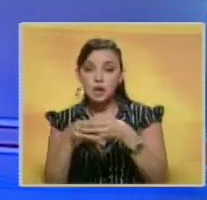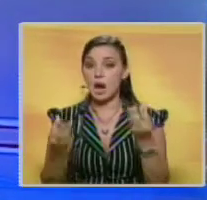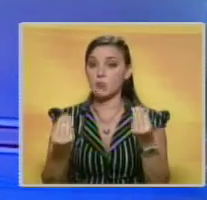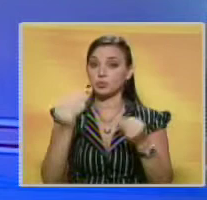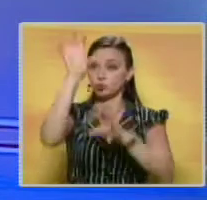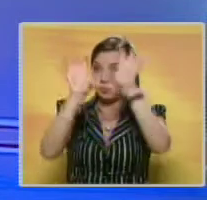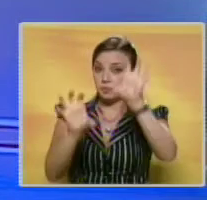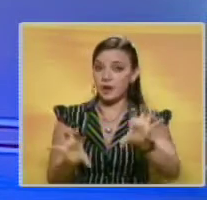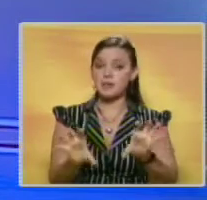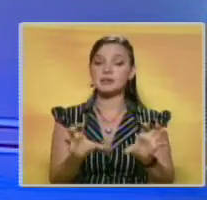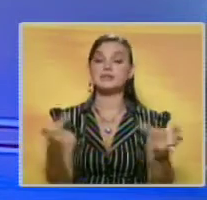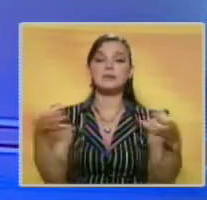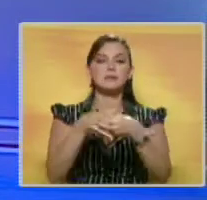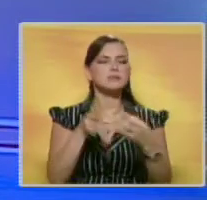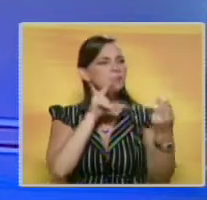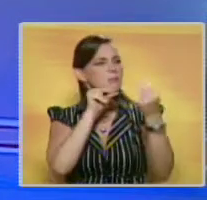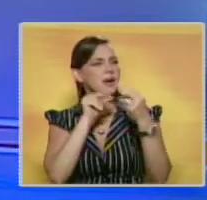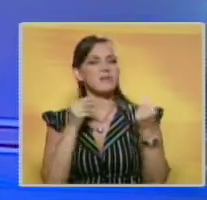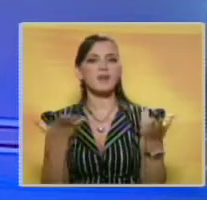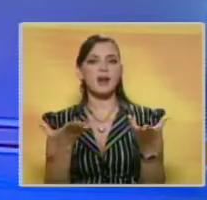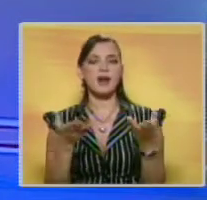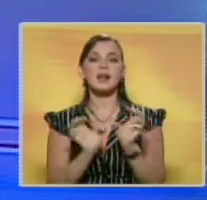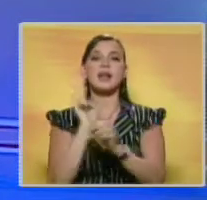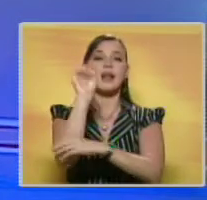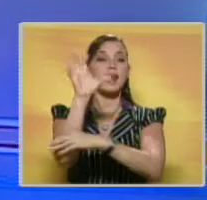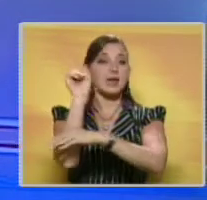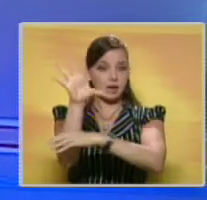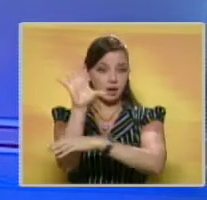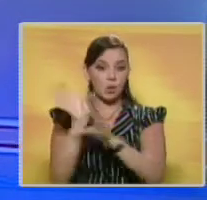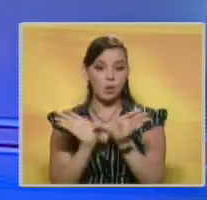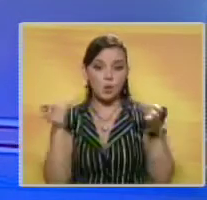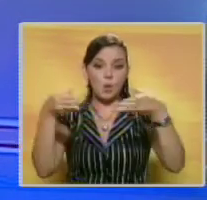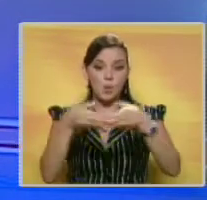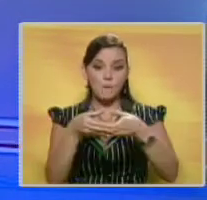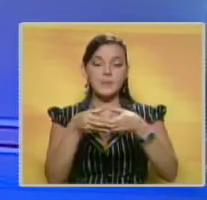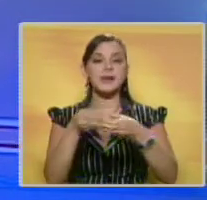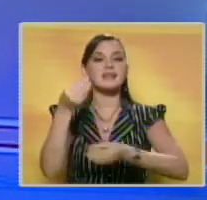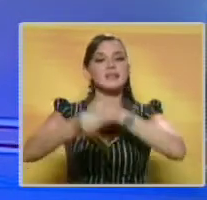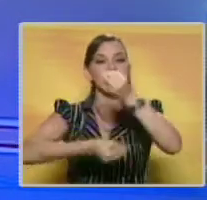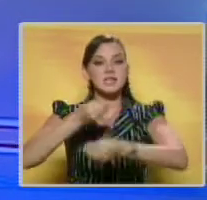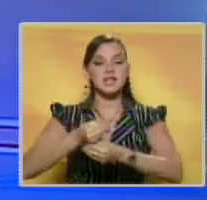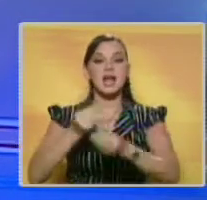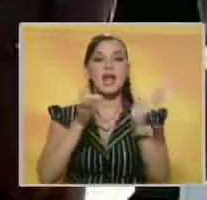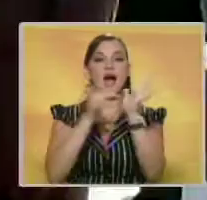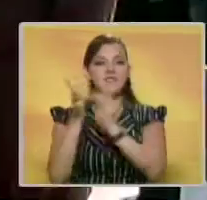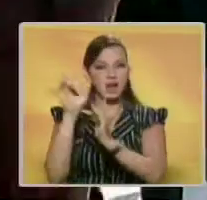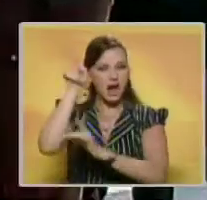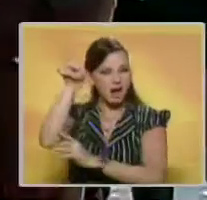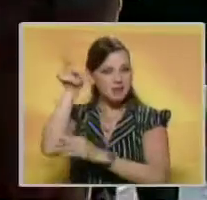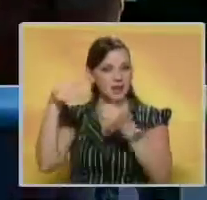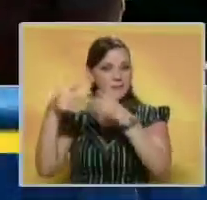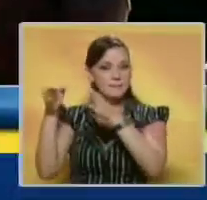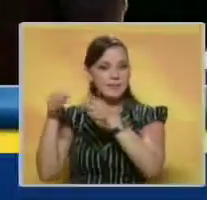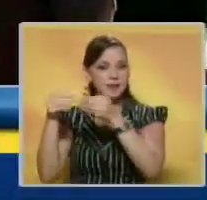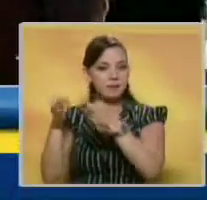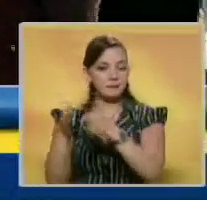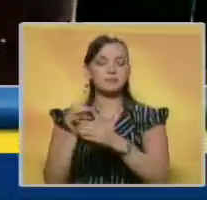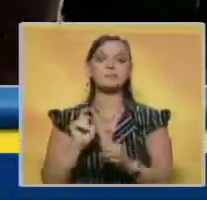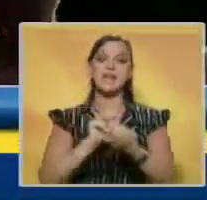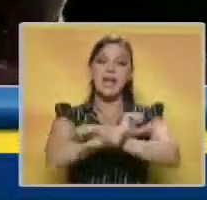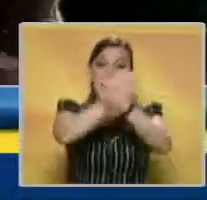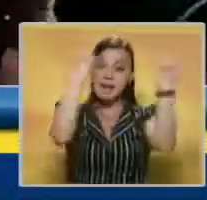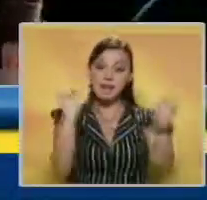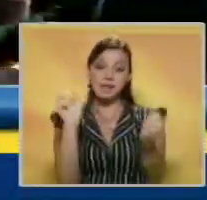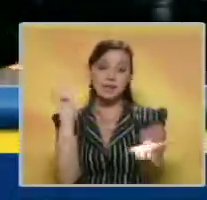bloque con el fin de definir su posición para la Cumbre de las Américas, que tendrá lugar en abril en Panamá. En horas de la mañana arribaron